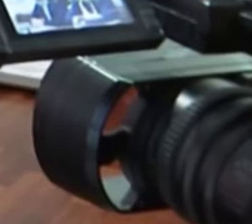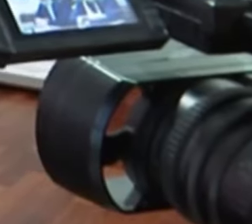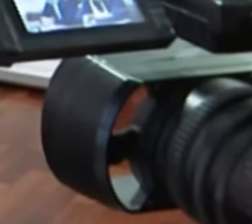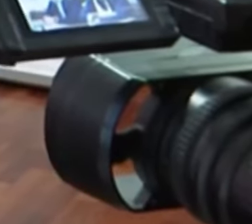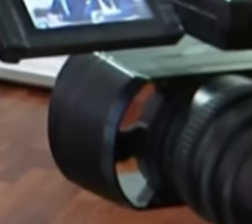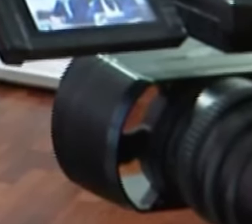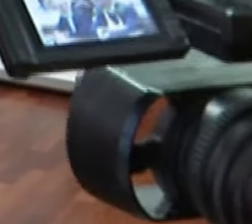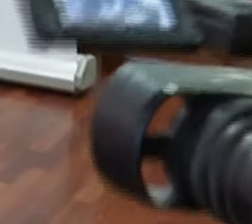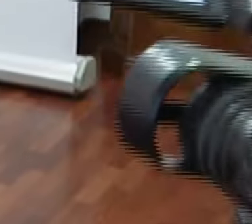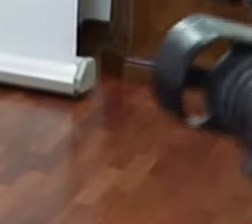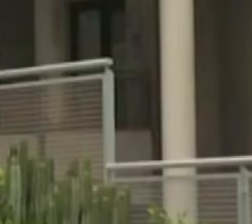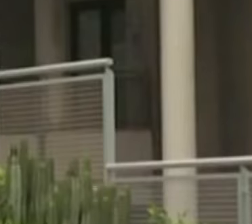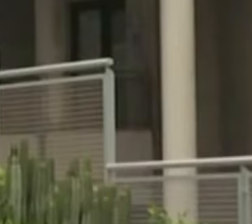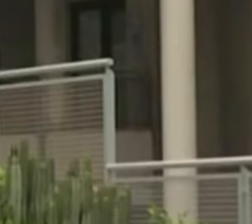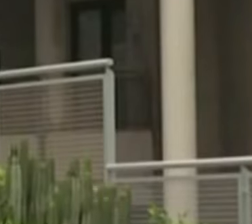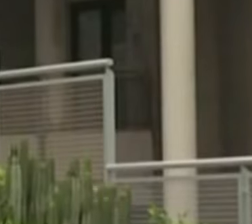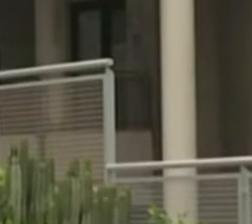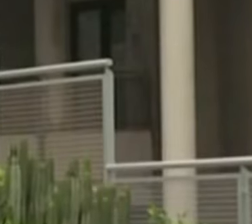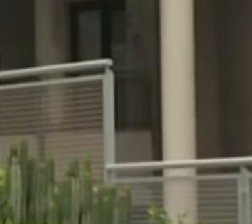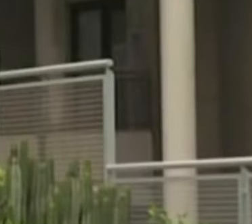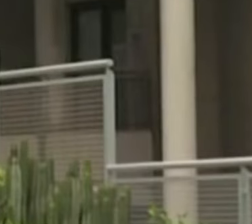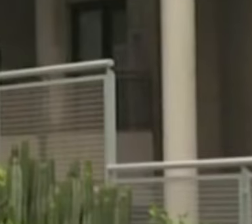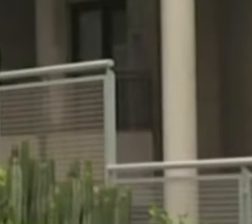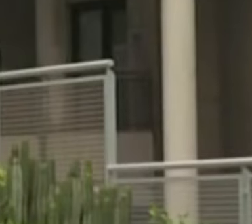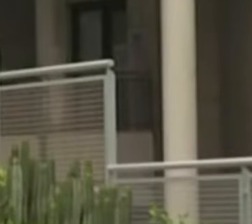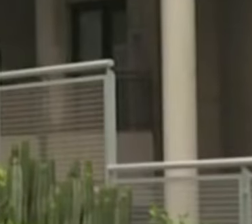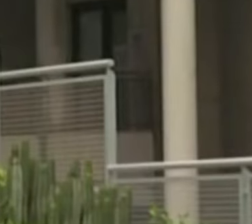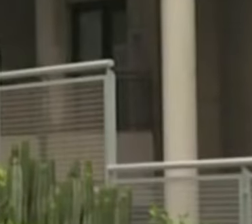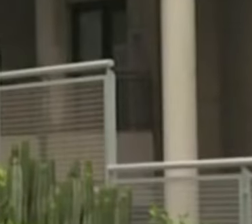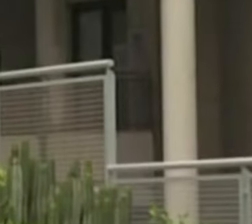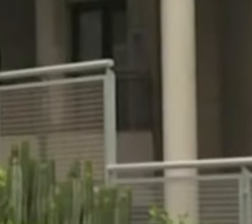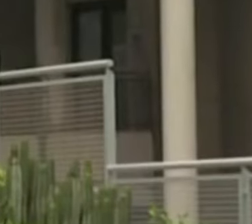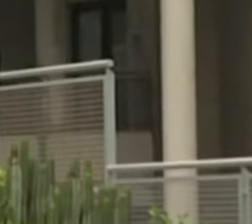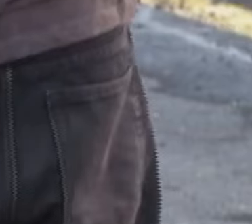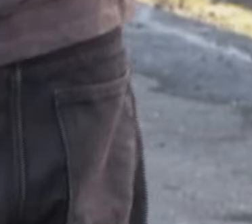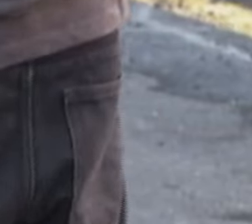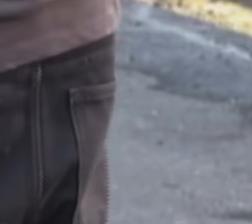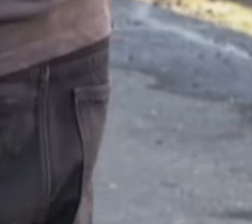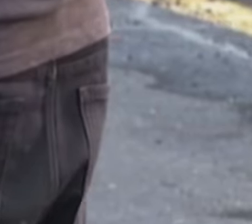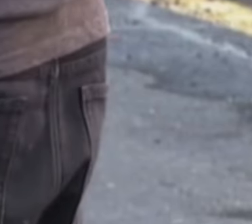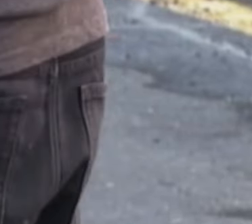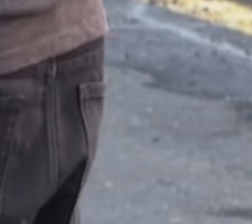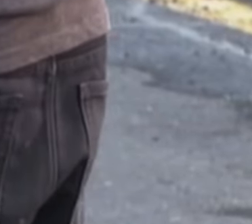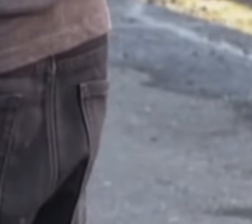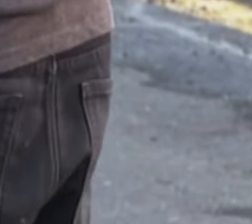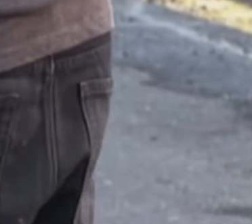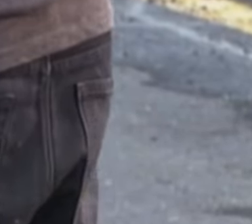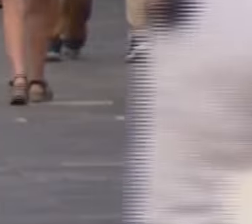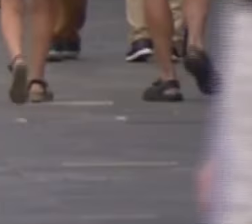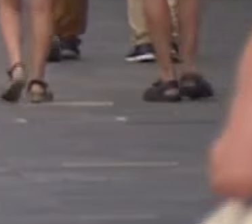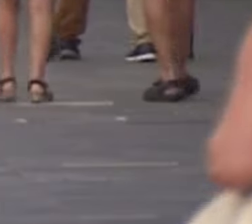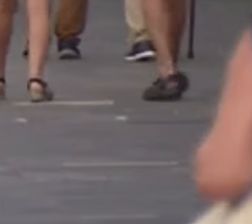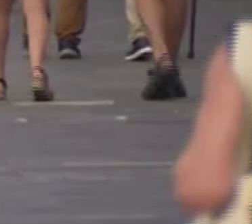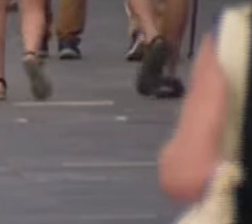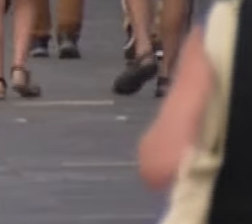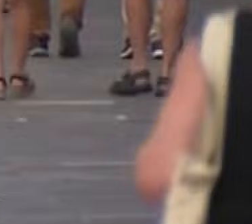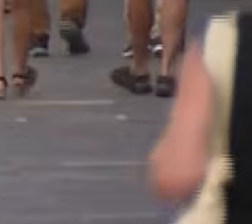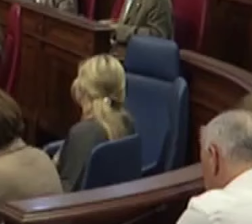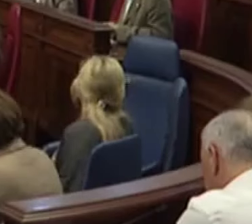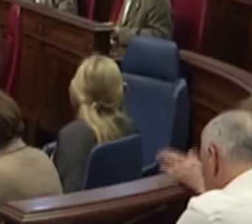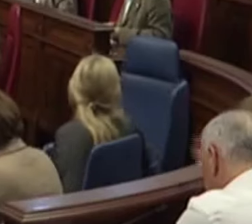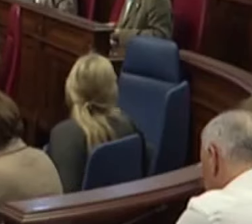Luz verde para tramitar los presupuestos de Canarias del año que viene, que suben hasta los 11.678 millones de euros. Unas cuentas